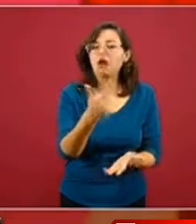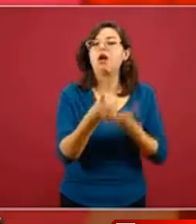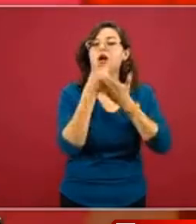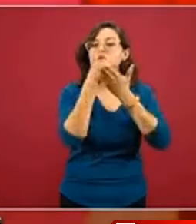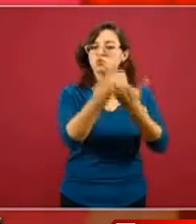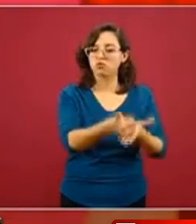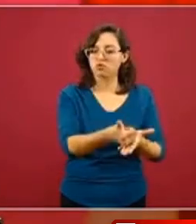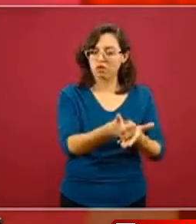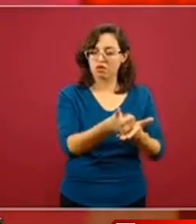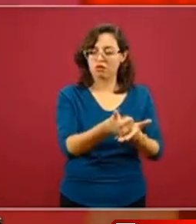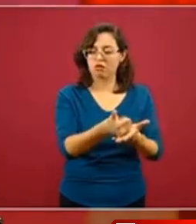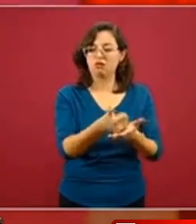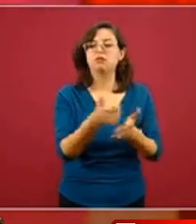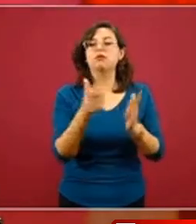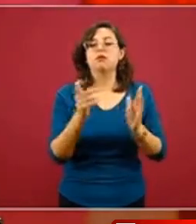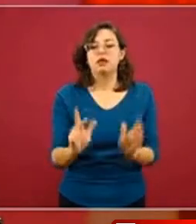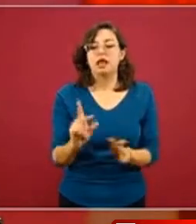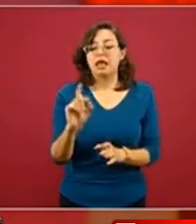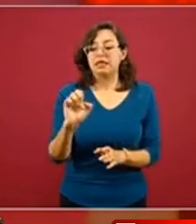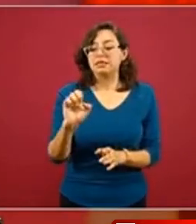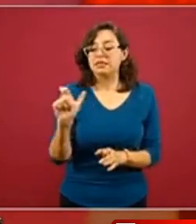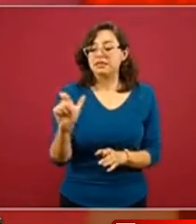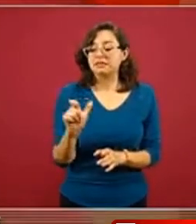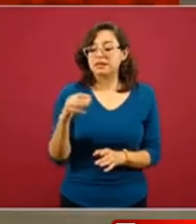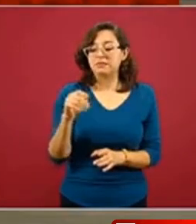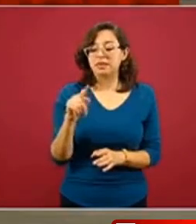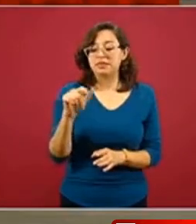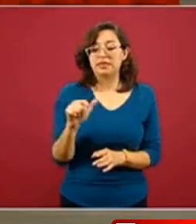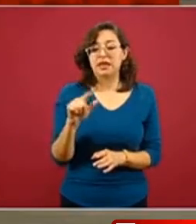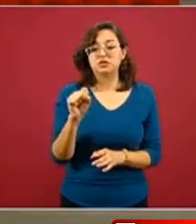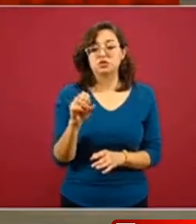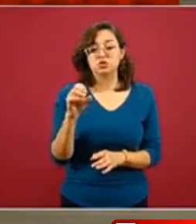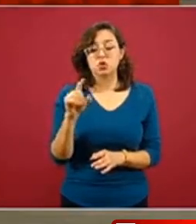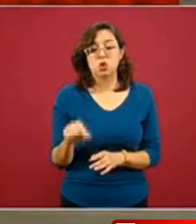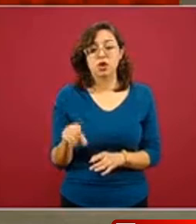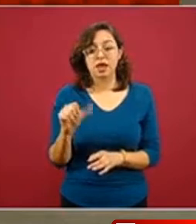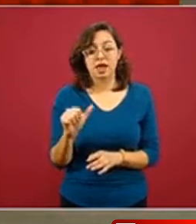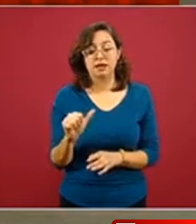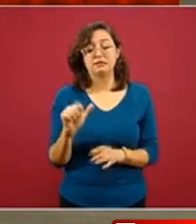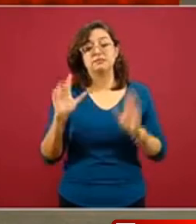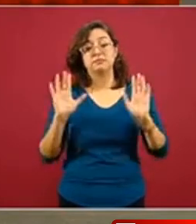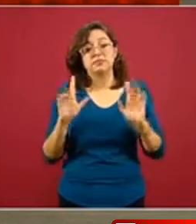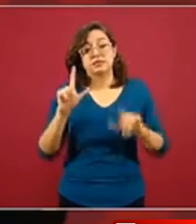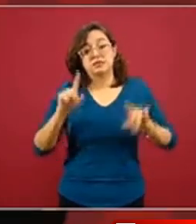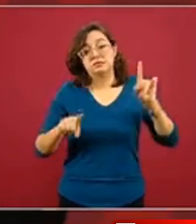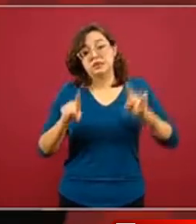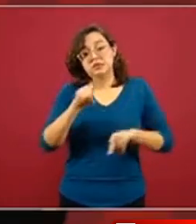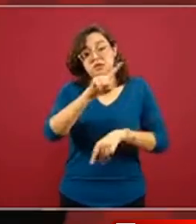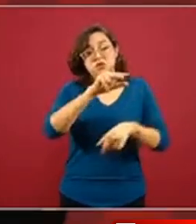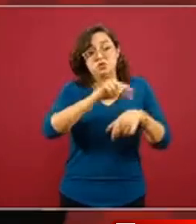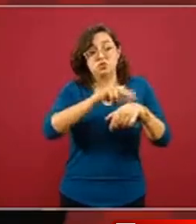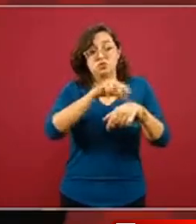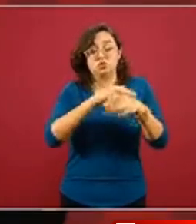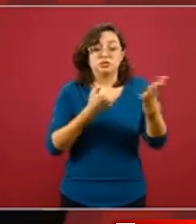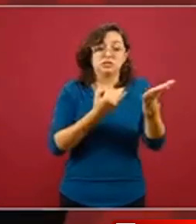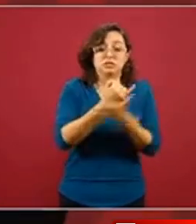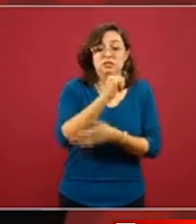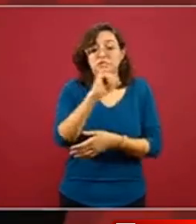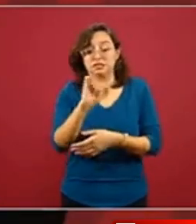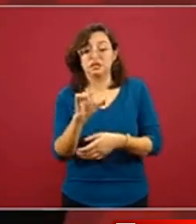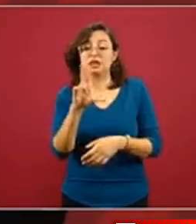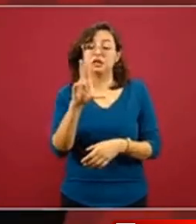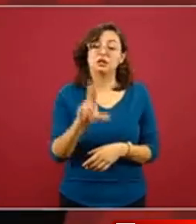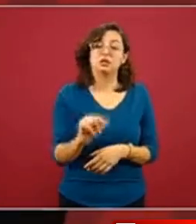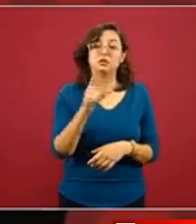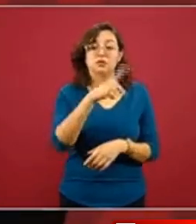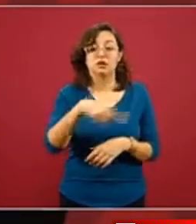tanto, dexametasona está en manos del uso juicioso del personal de salud que atiende a